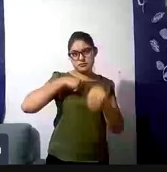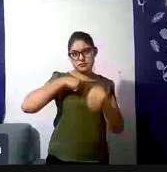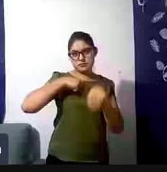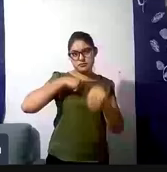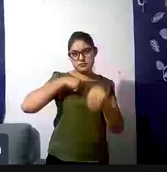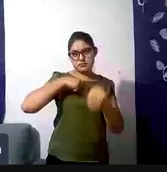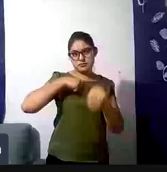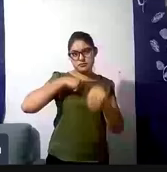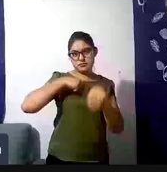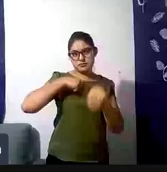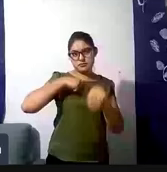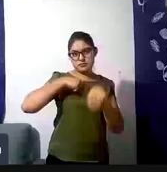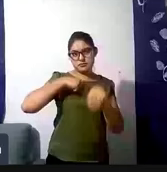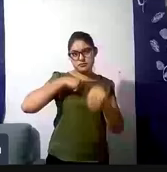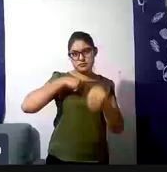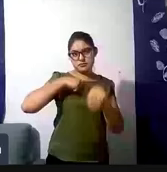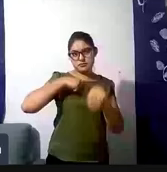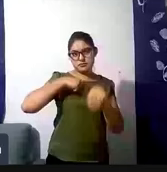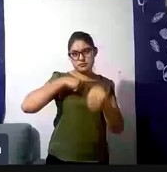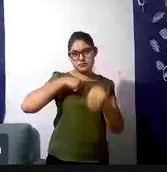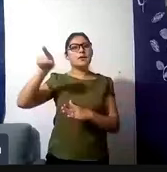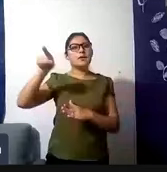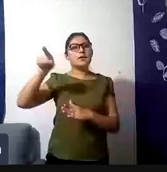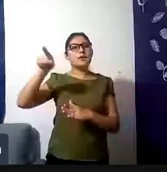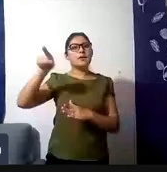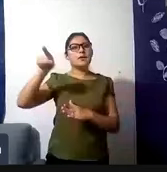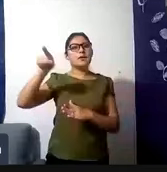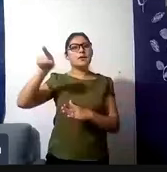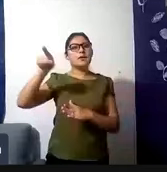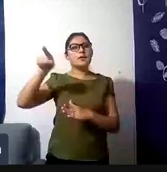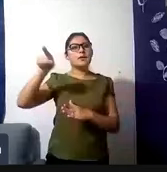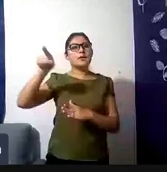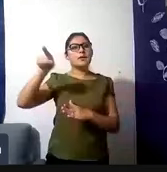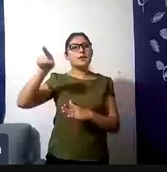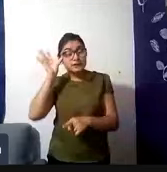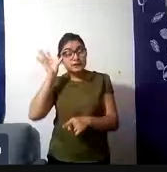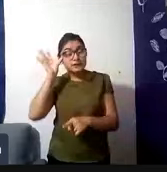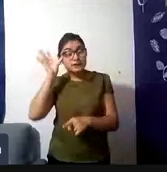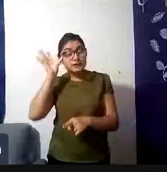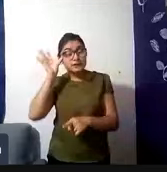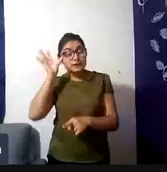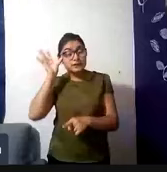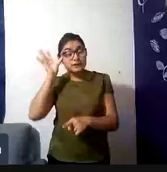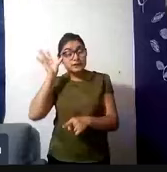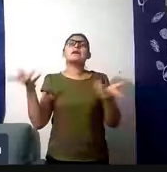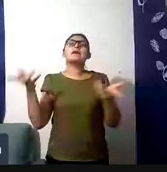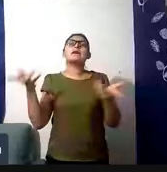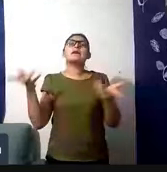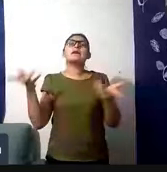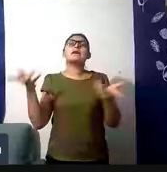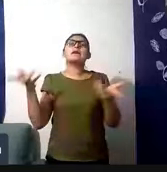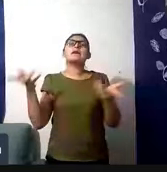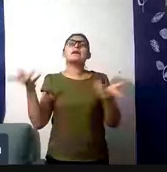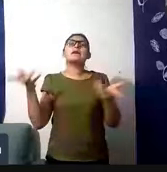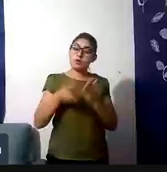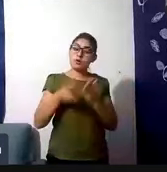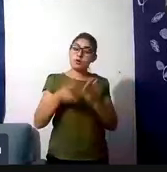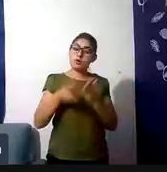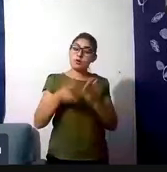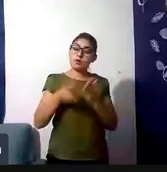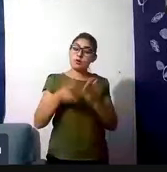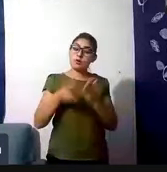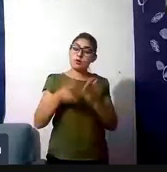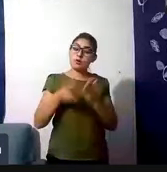escuela. Eso le prometo a esa niña, porque creo que sí es importante tocar el tema, ¿no?